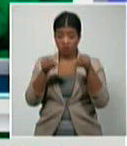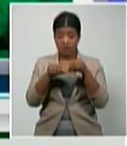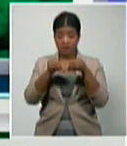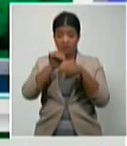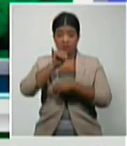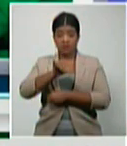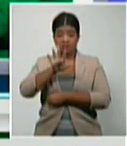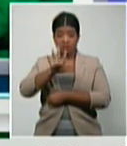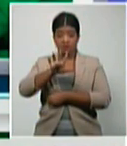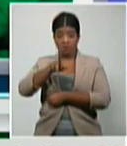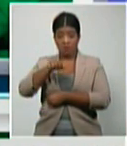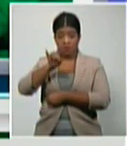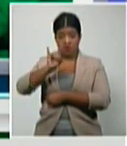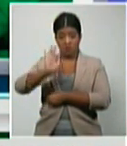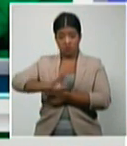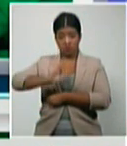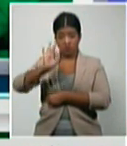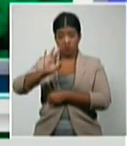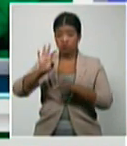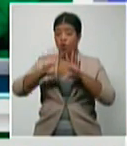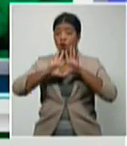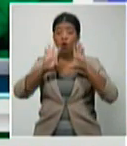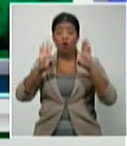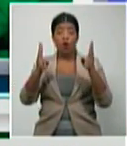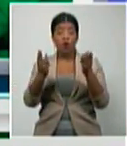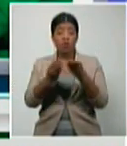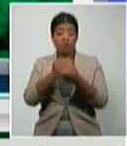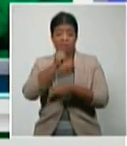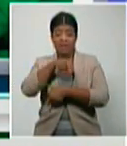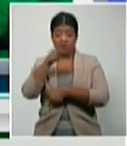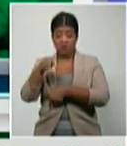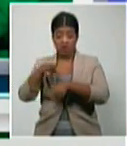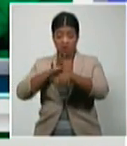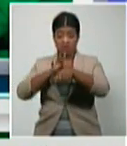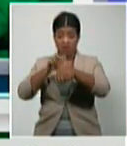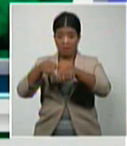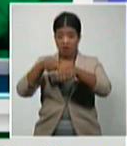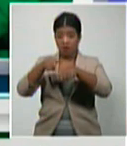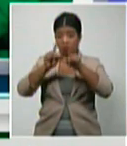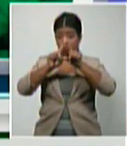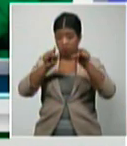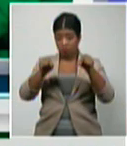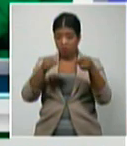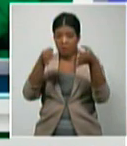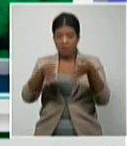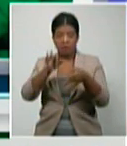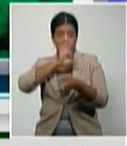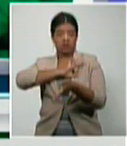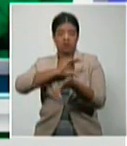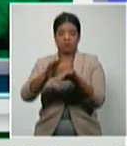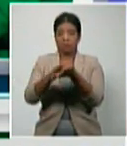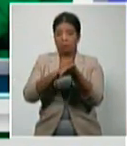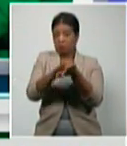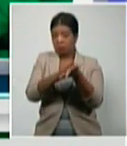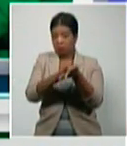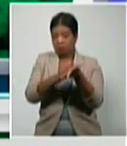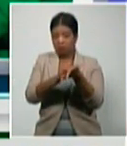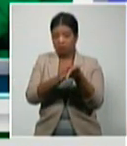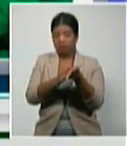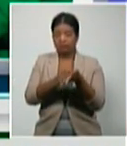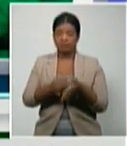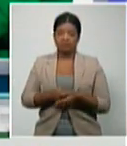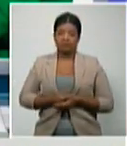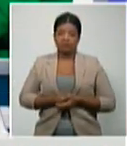65,9% de todas las personas diagnosticadas en Cuba pues han estado totalmente asintomáticas en el momento del